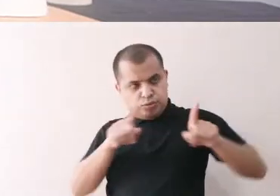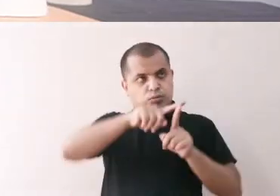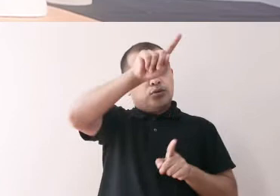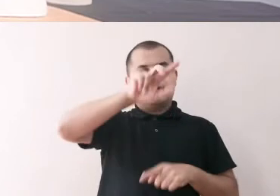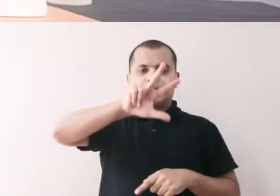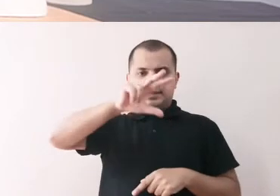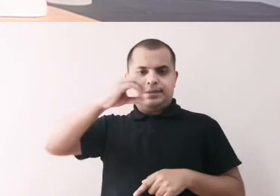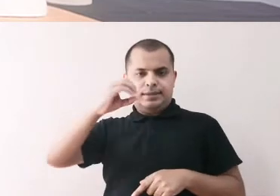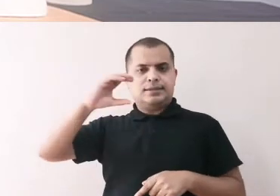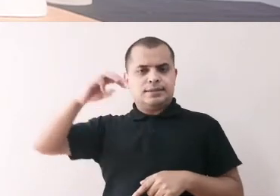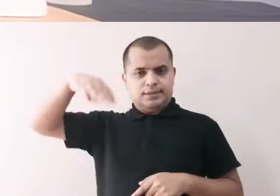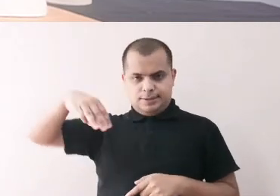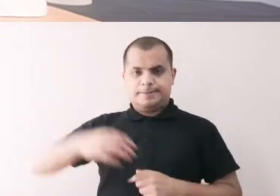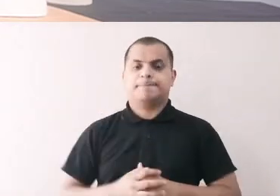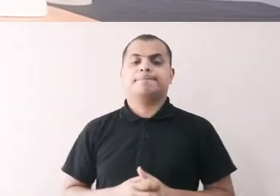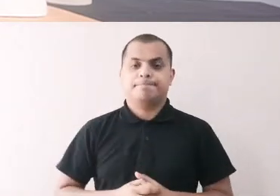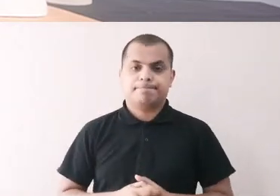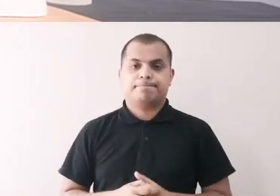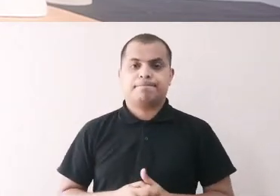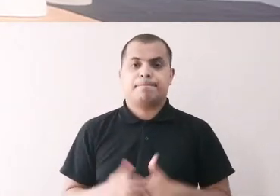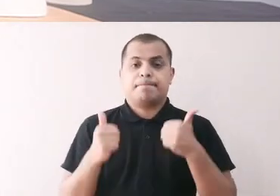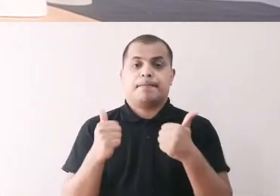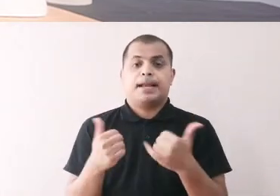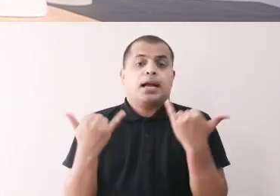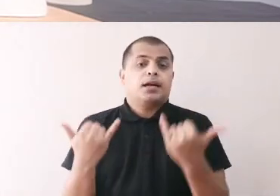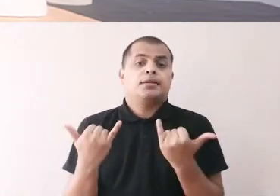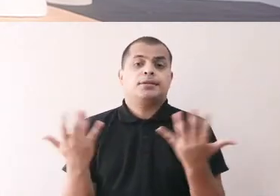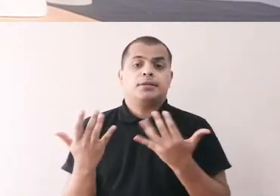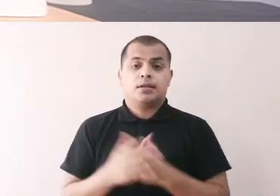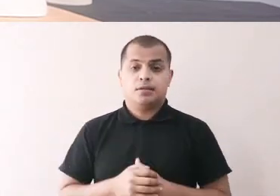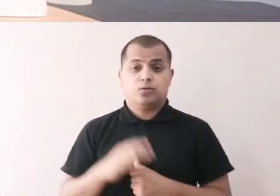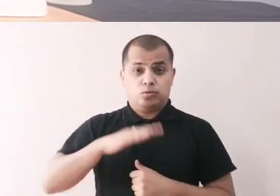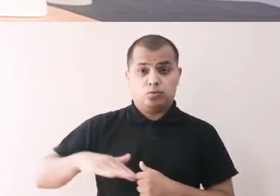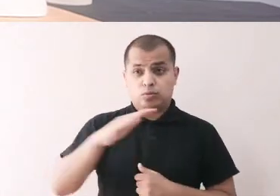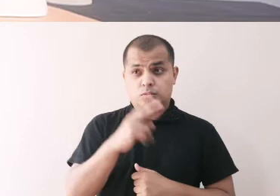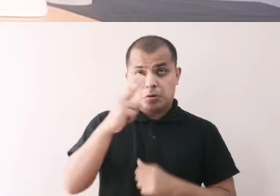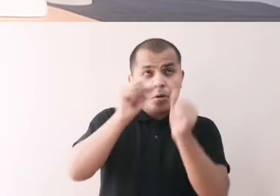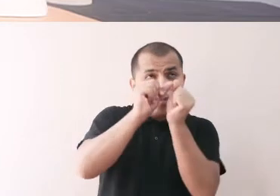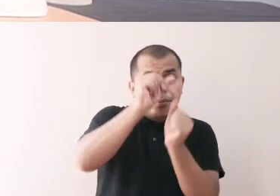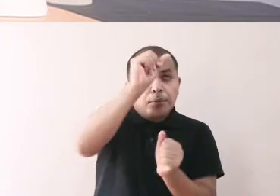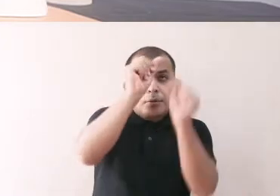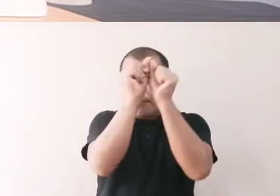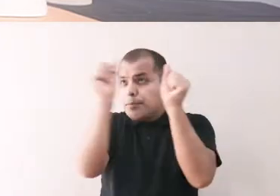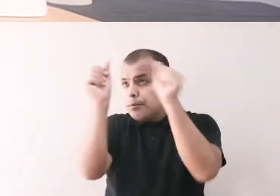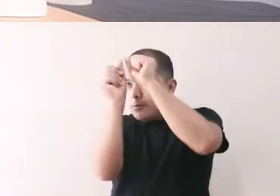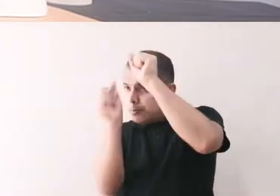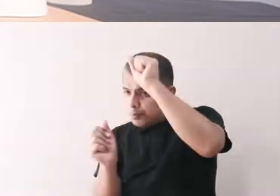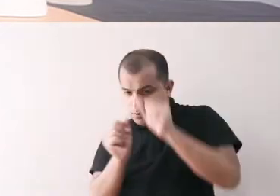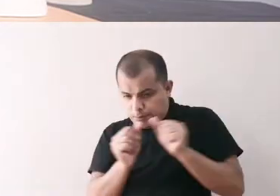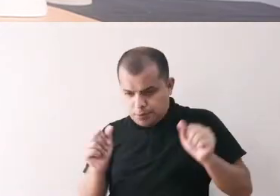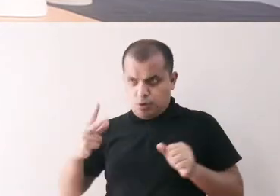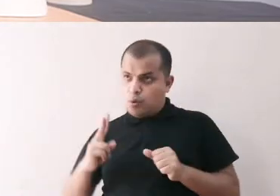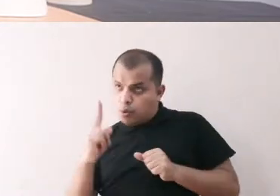30 centímetros. ¿Listo? Muy bien. Entonces, una vez que ya he medido y ya